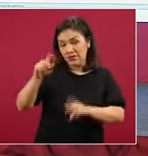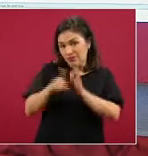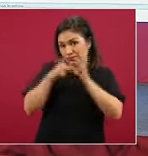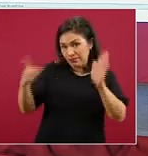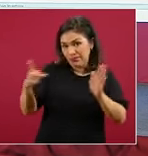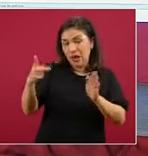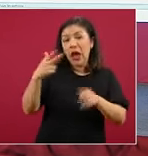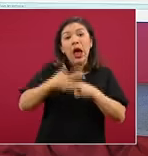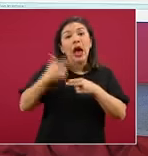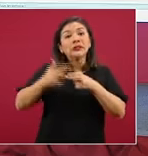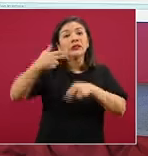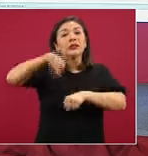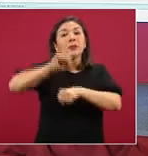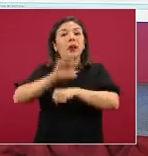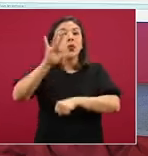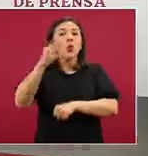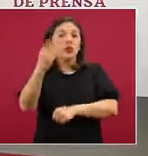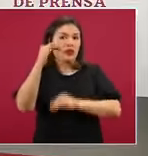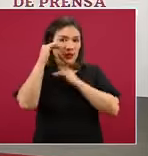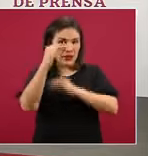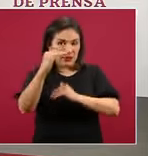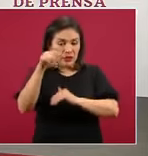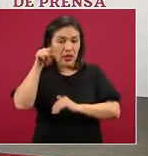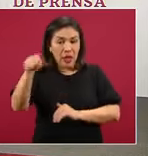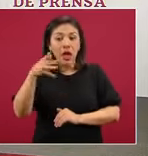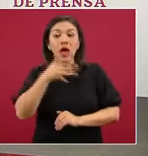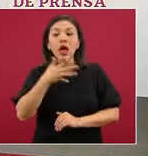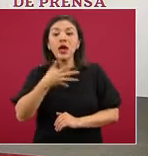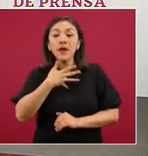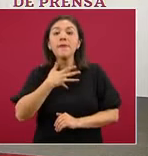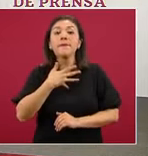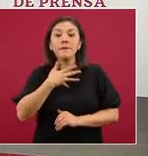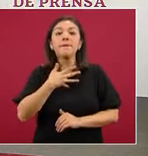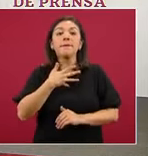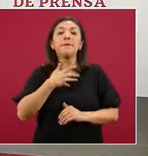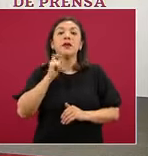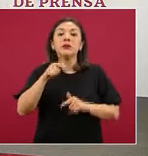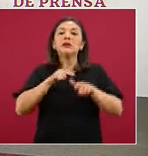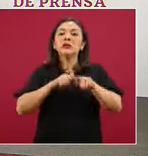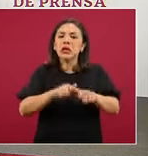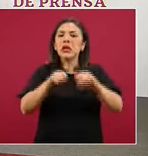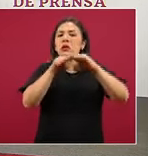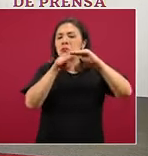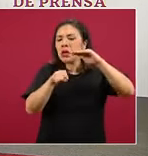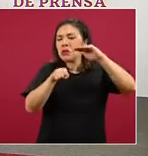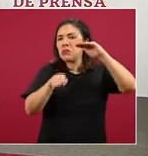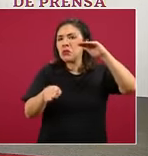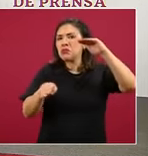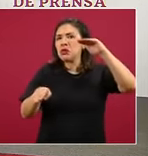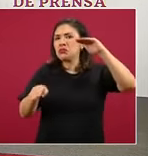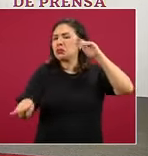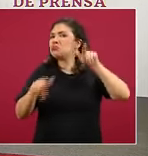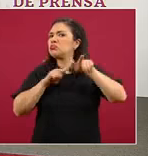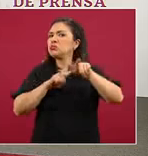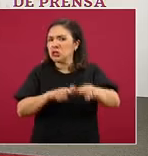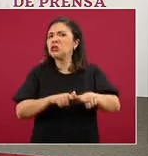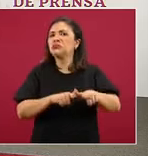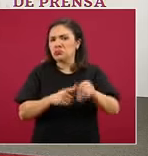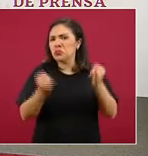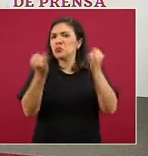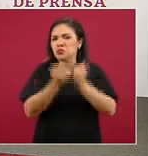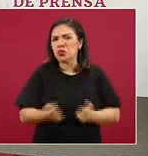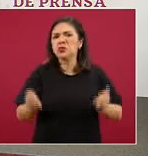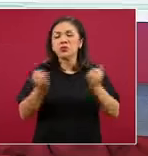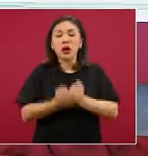hasta la semana 43 en donde el decremento ha sido continuo y prácticamente monotónico.